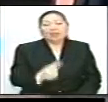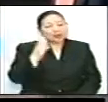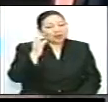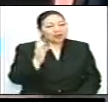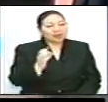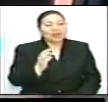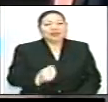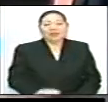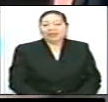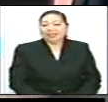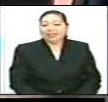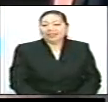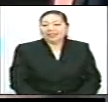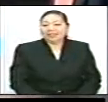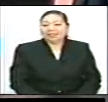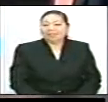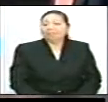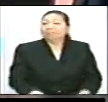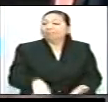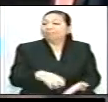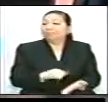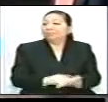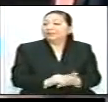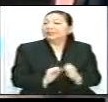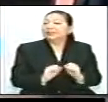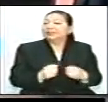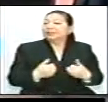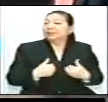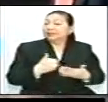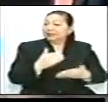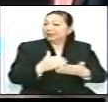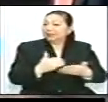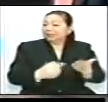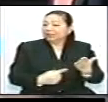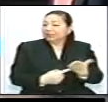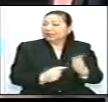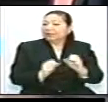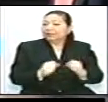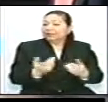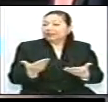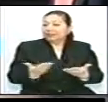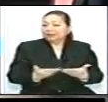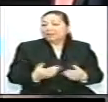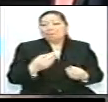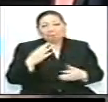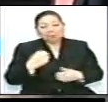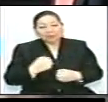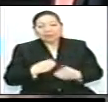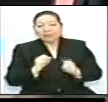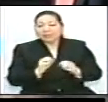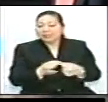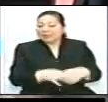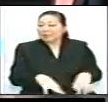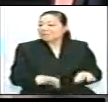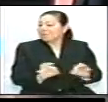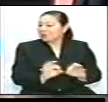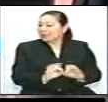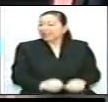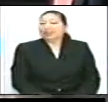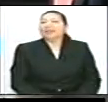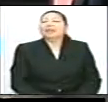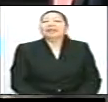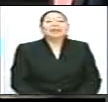que la población se merece esa agenda técnica. Sí, el tema judicial ha sido importante. El